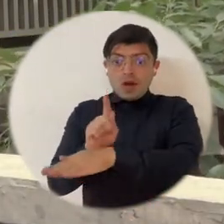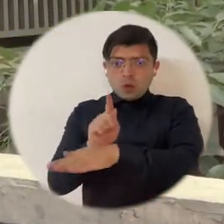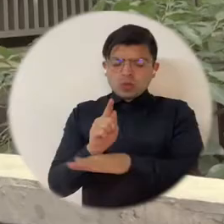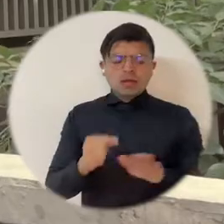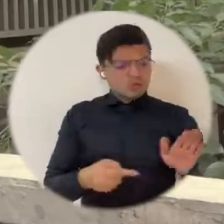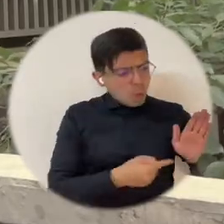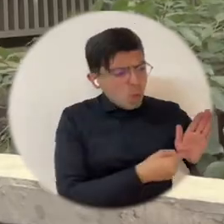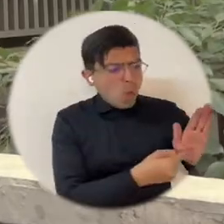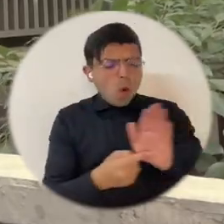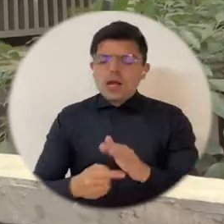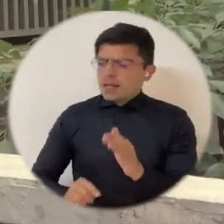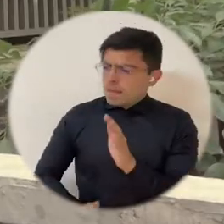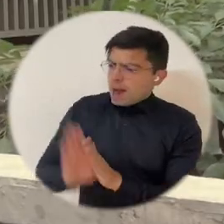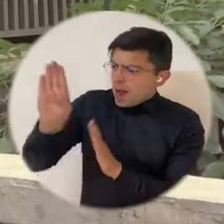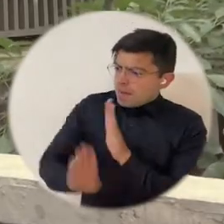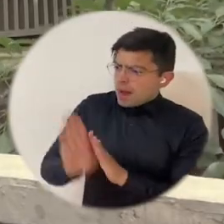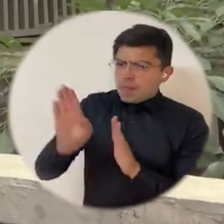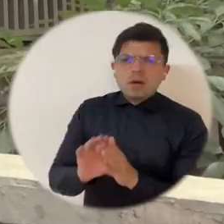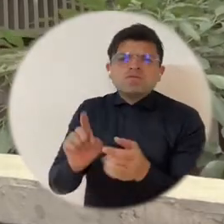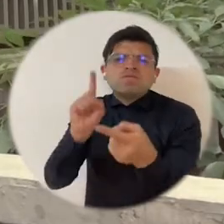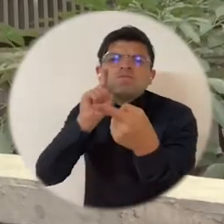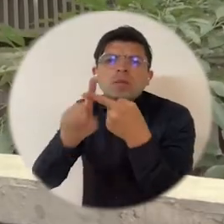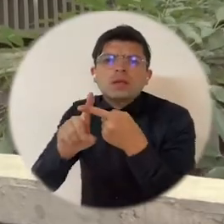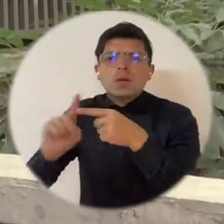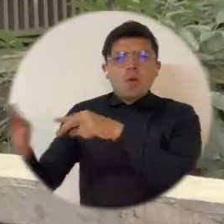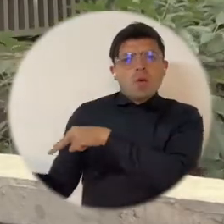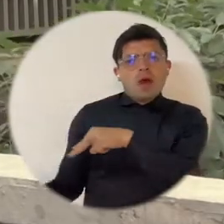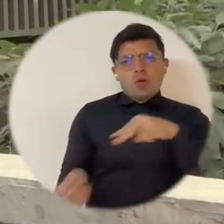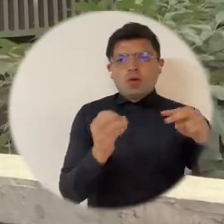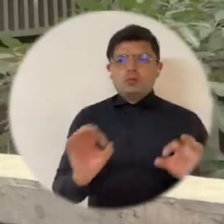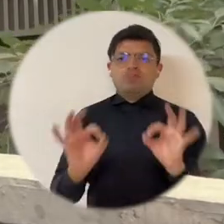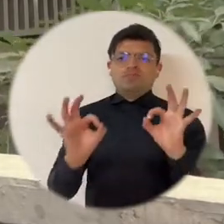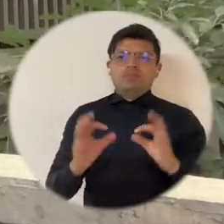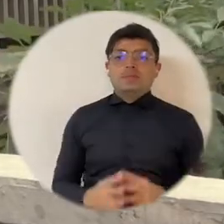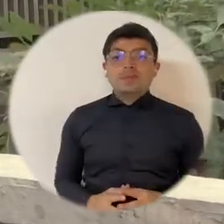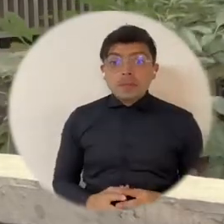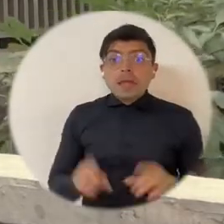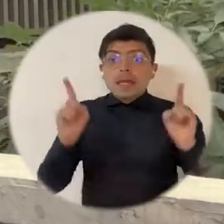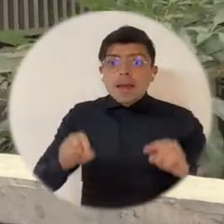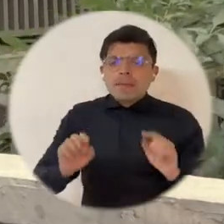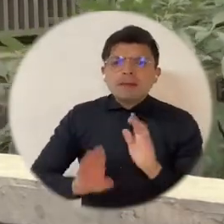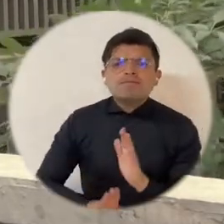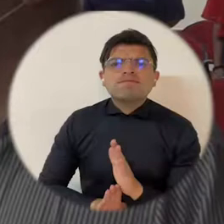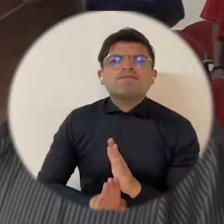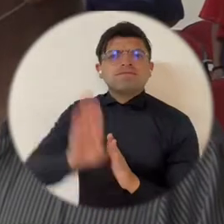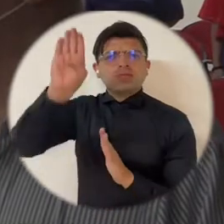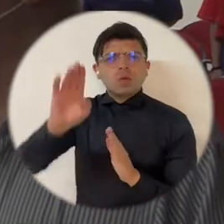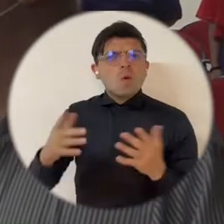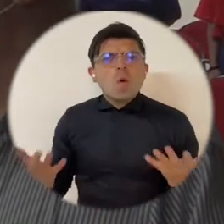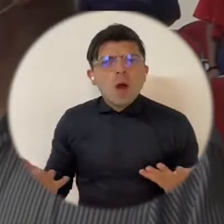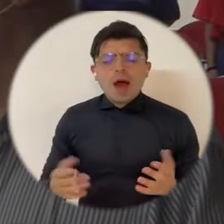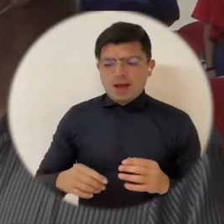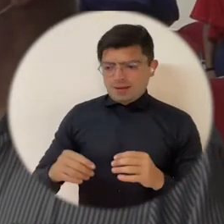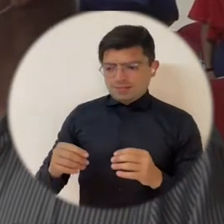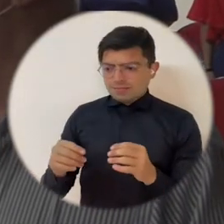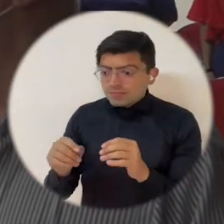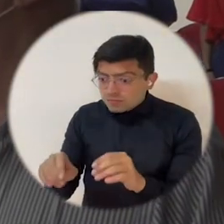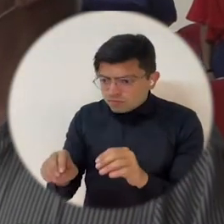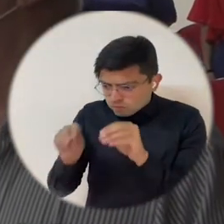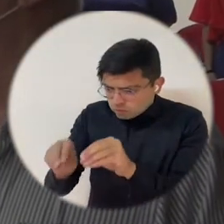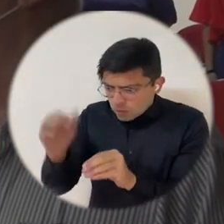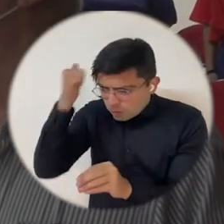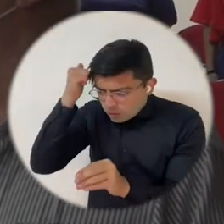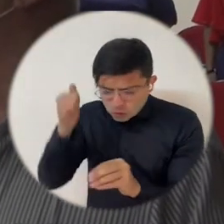la facultad muestra todos los avances que se hacen en pro de la educación y del crecimiento tanto de